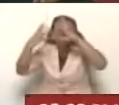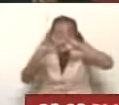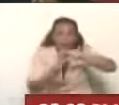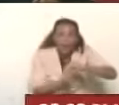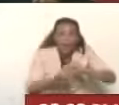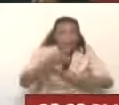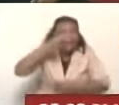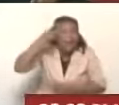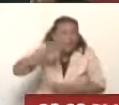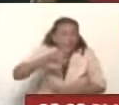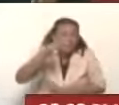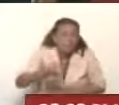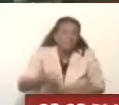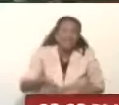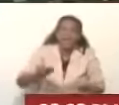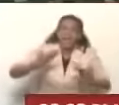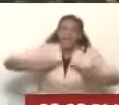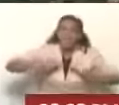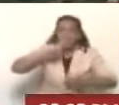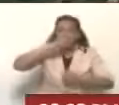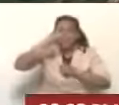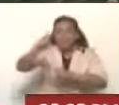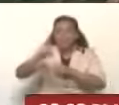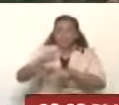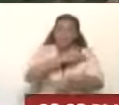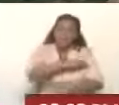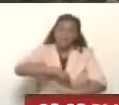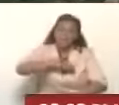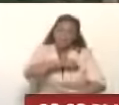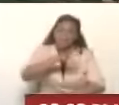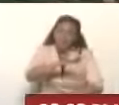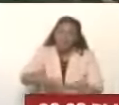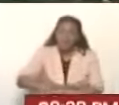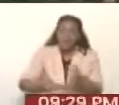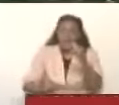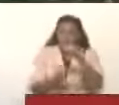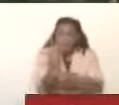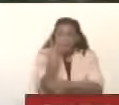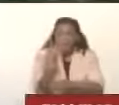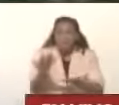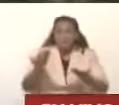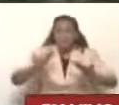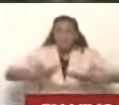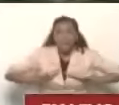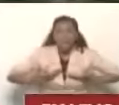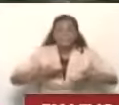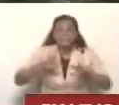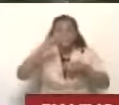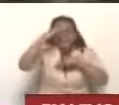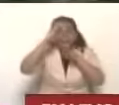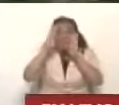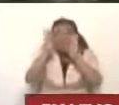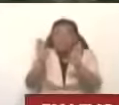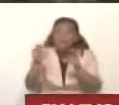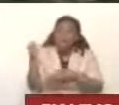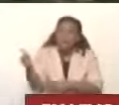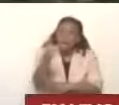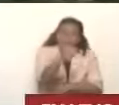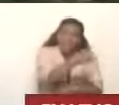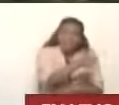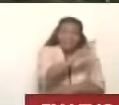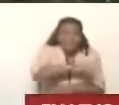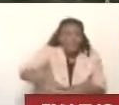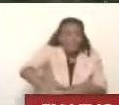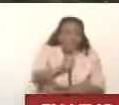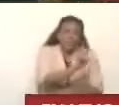hecho el presidente Nicolás Maduro a través de esta hermosa misión que ha creado para asistir a la mujer en cada rincón